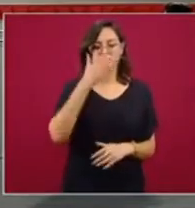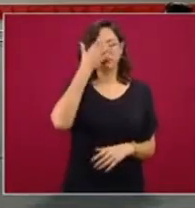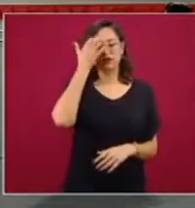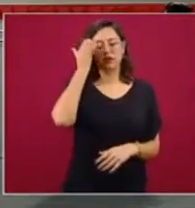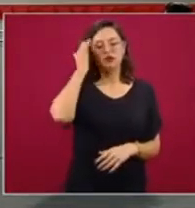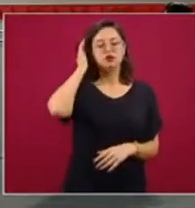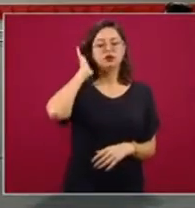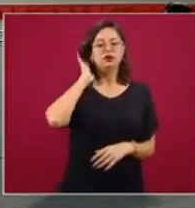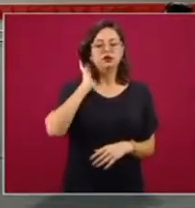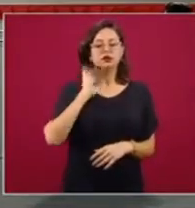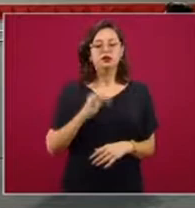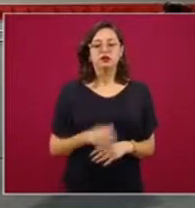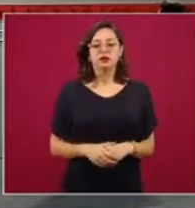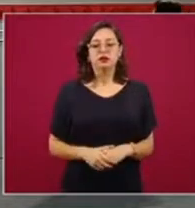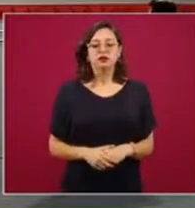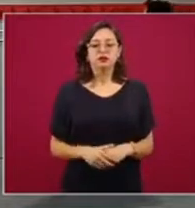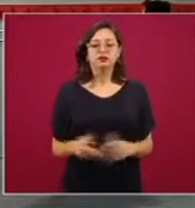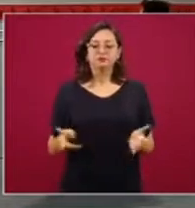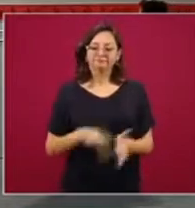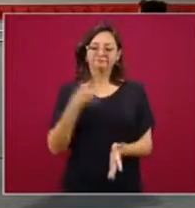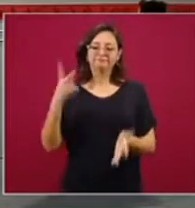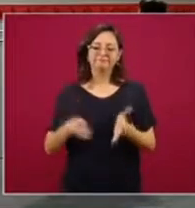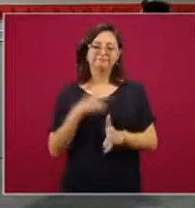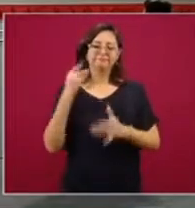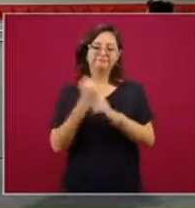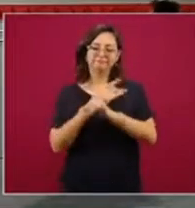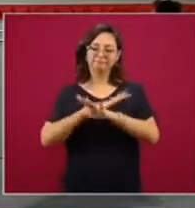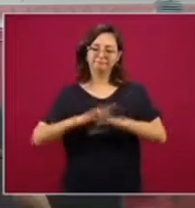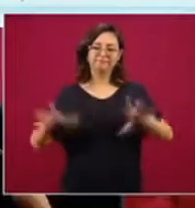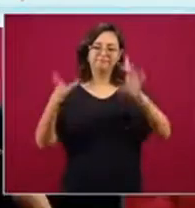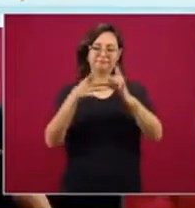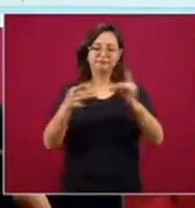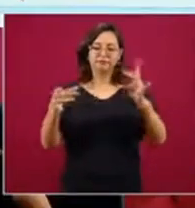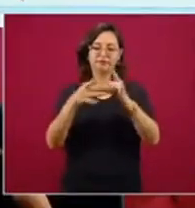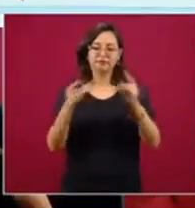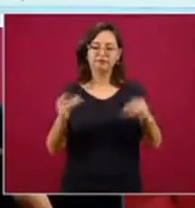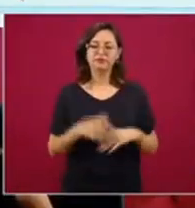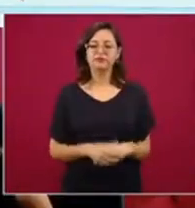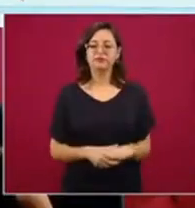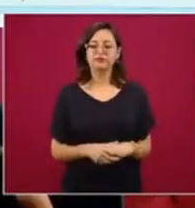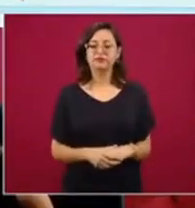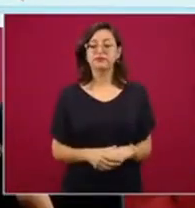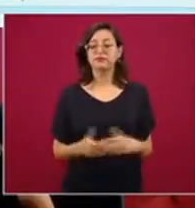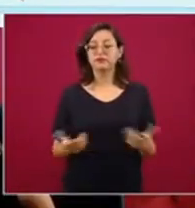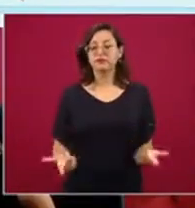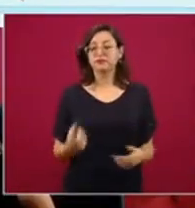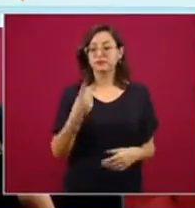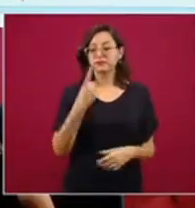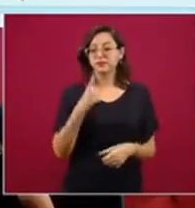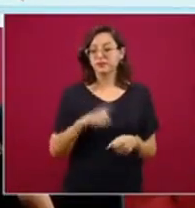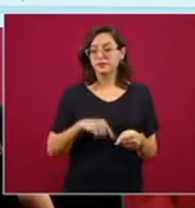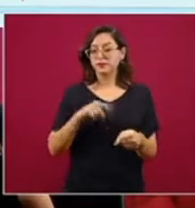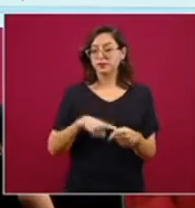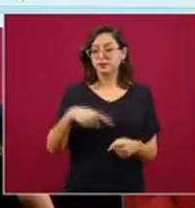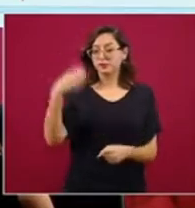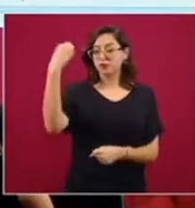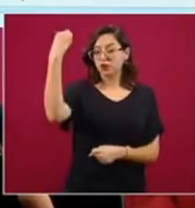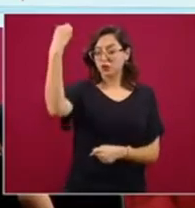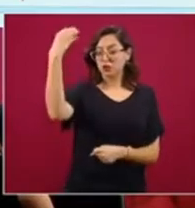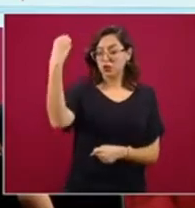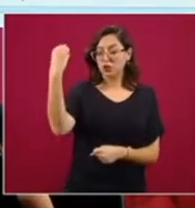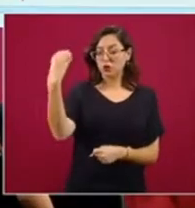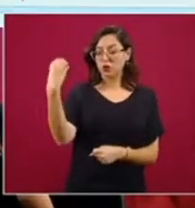noción que hemos recordado muchas veces. Este es el semáforo que se